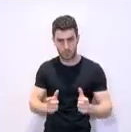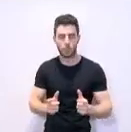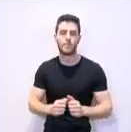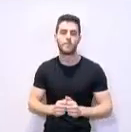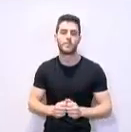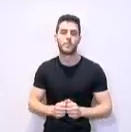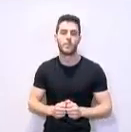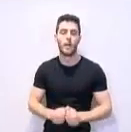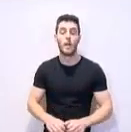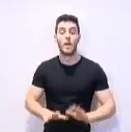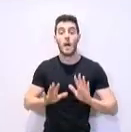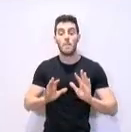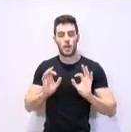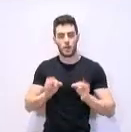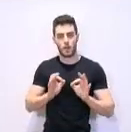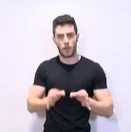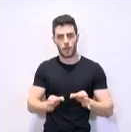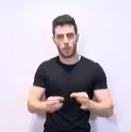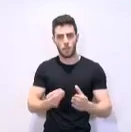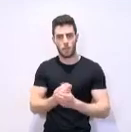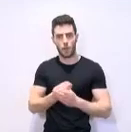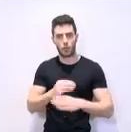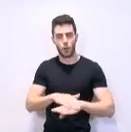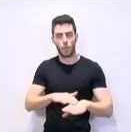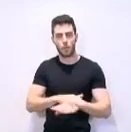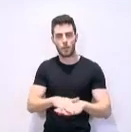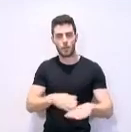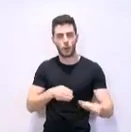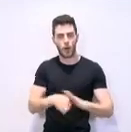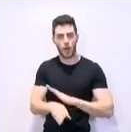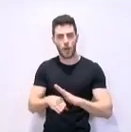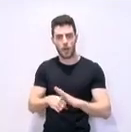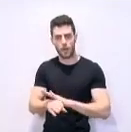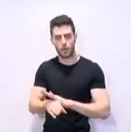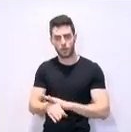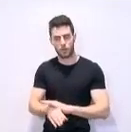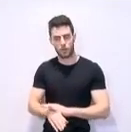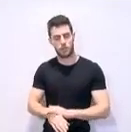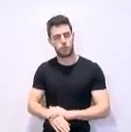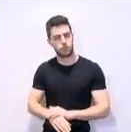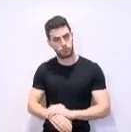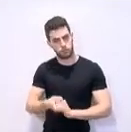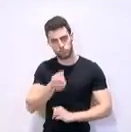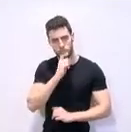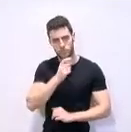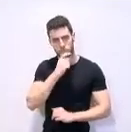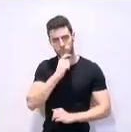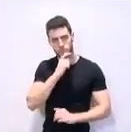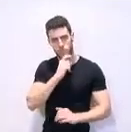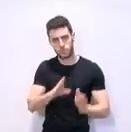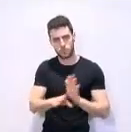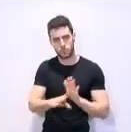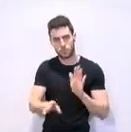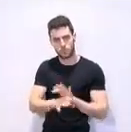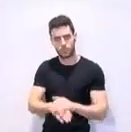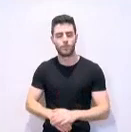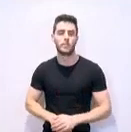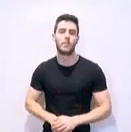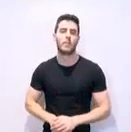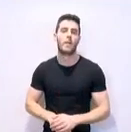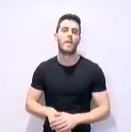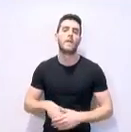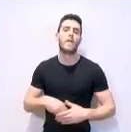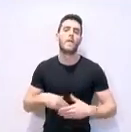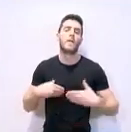así es verdad que el acceso a productos básicos sigue siendo enormemente complicado. Y es que, a pesar de que